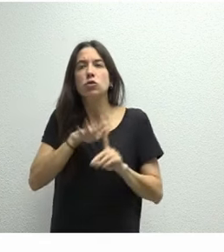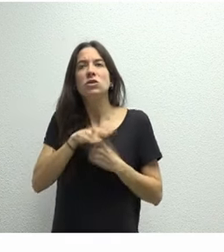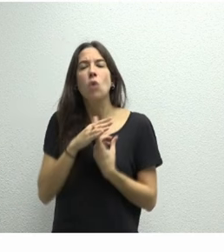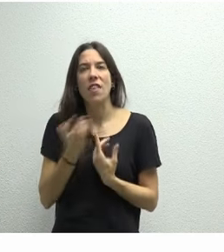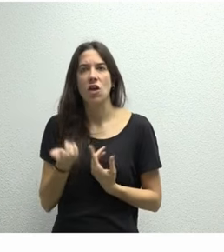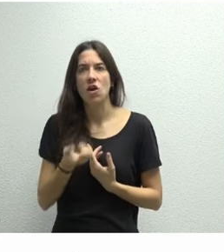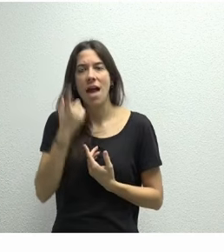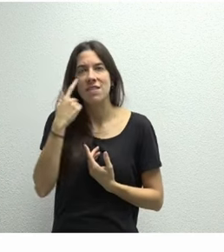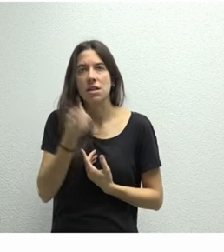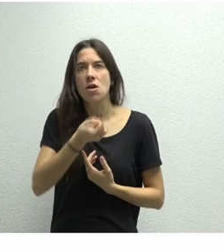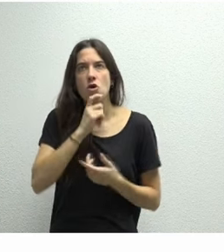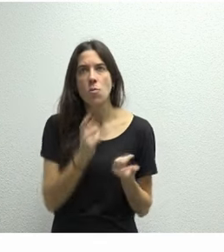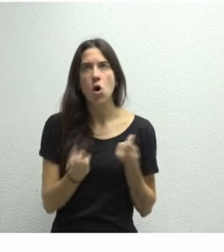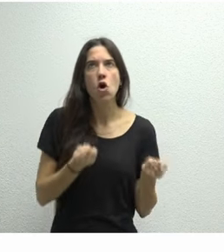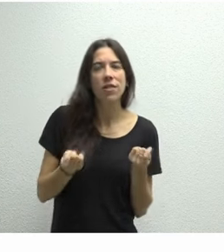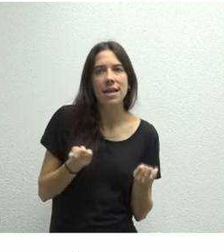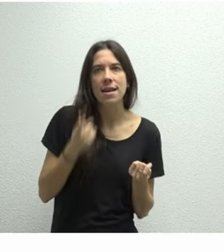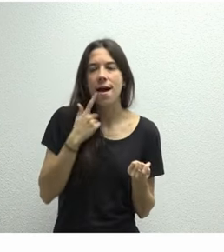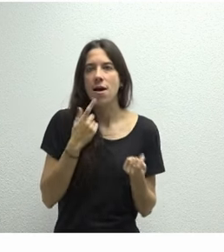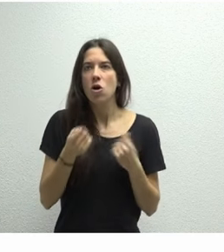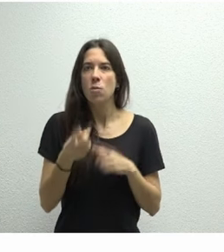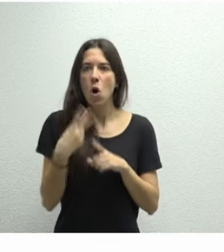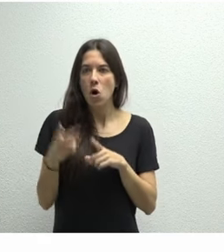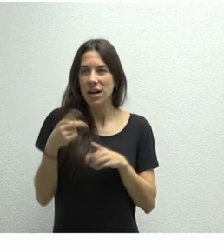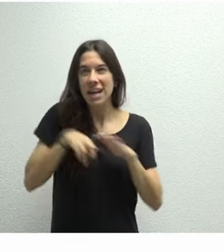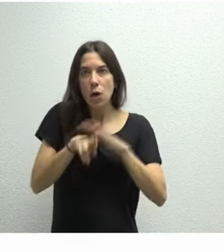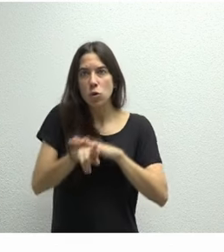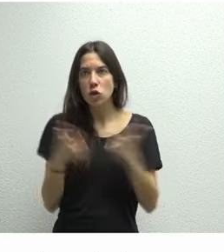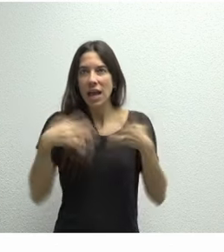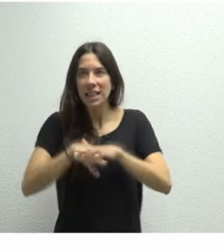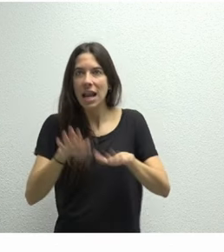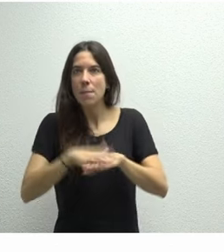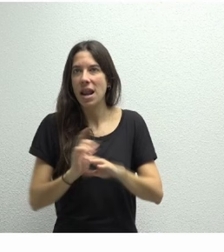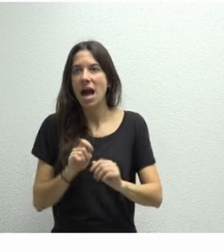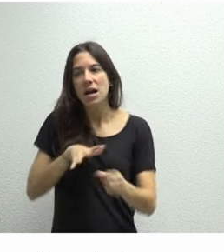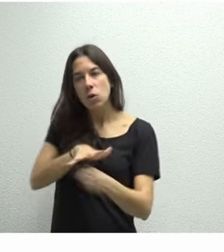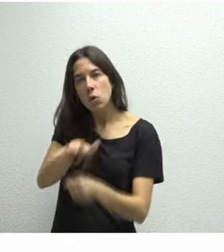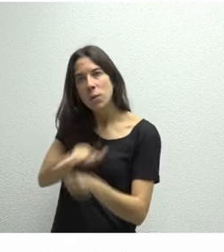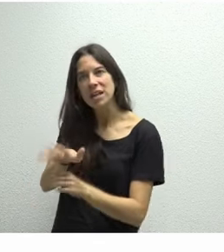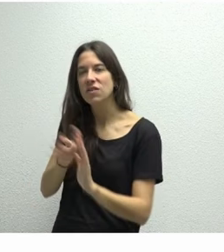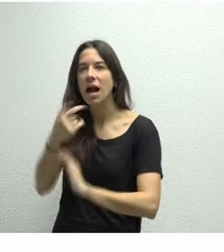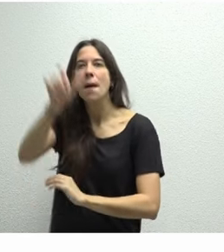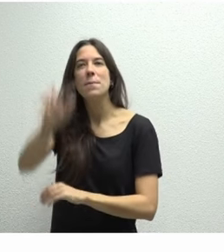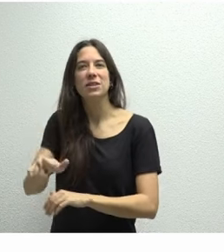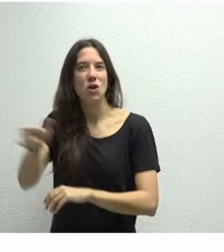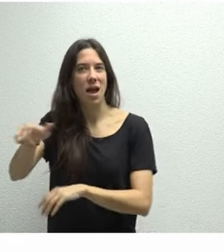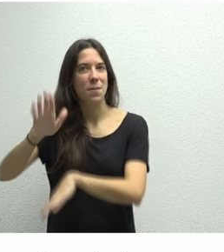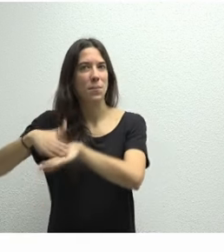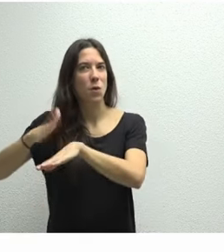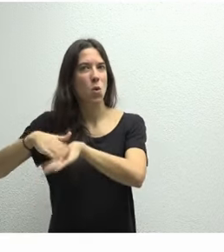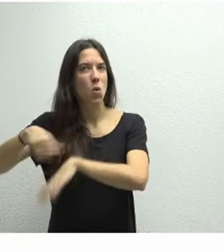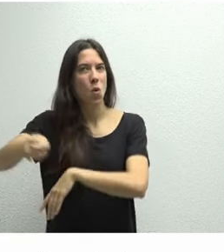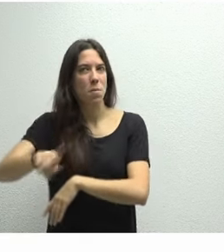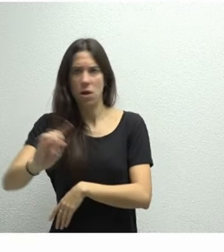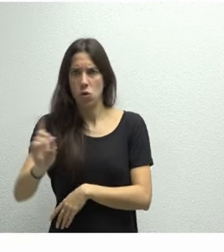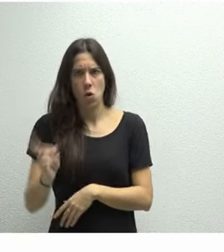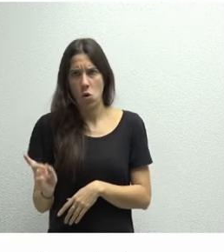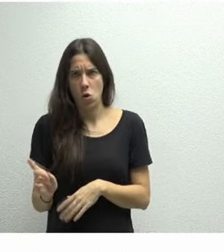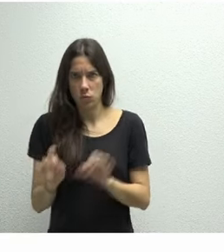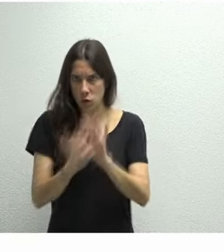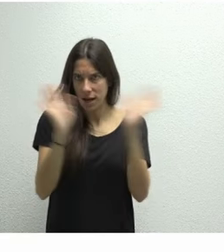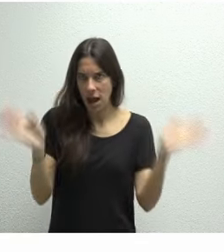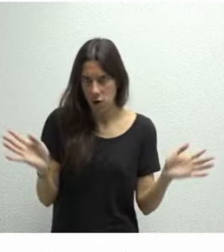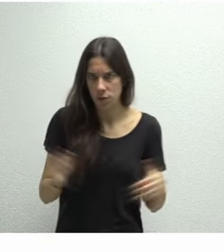cómo coordinamos integramos los esfuerzos para darle respuesta no hay que culpabilizar a la persona en ese sentido no eso está muy